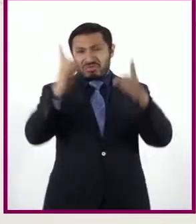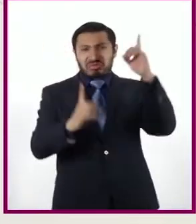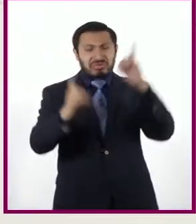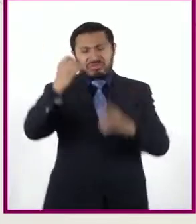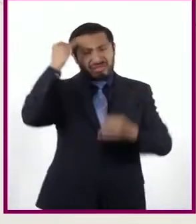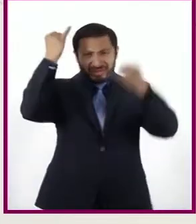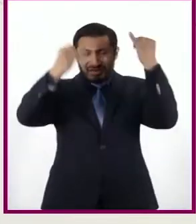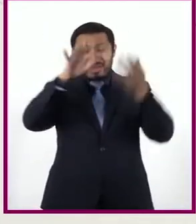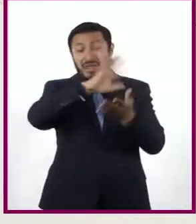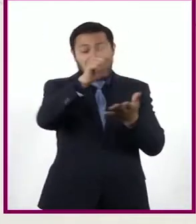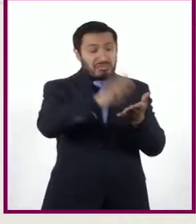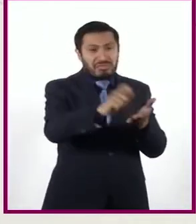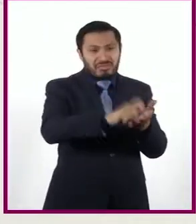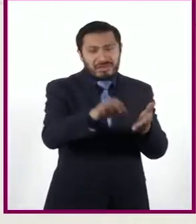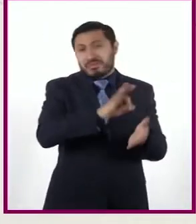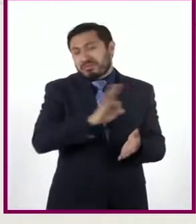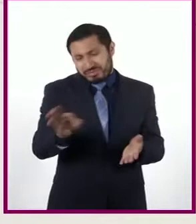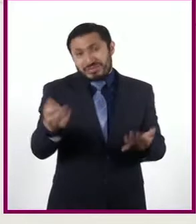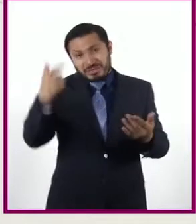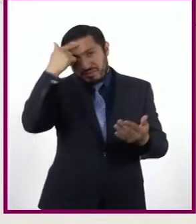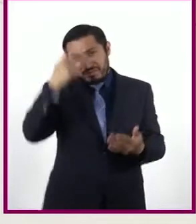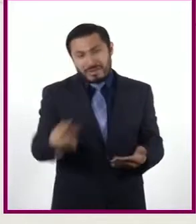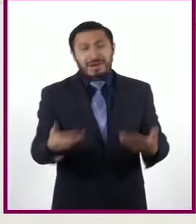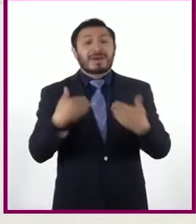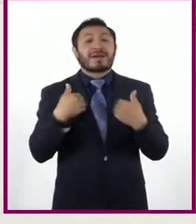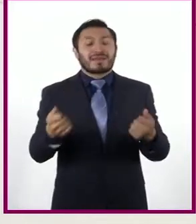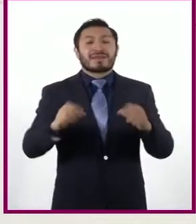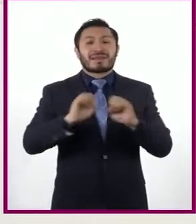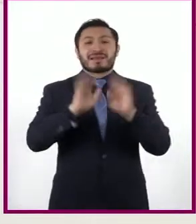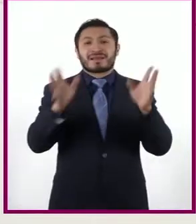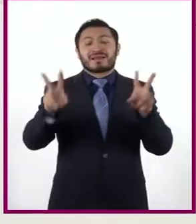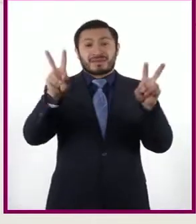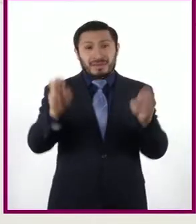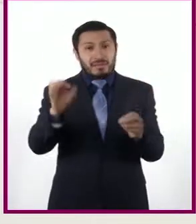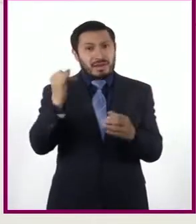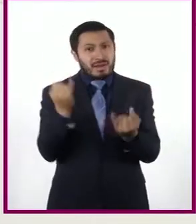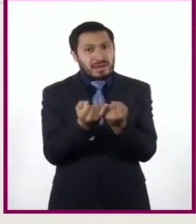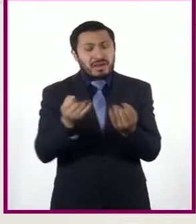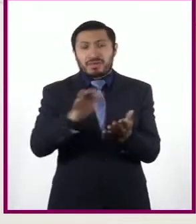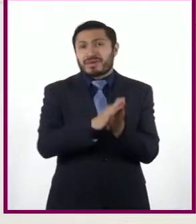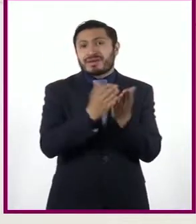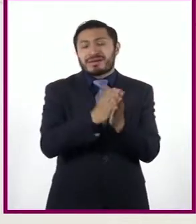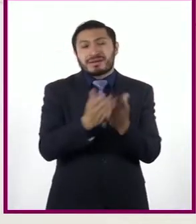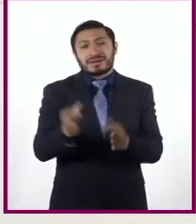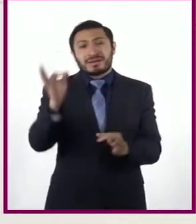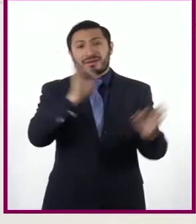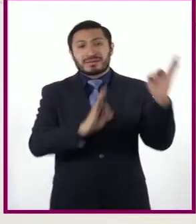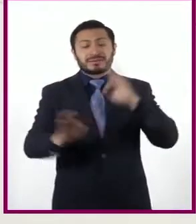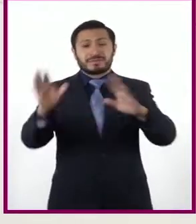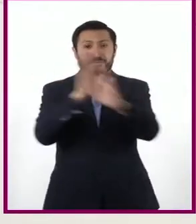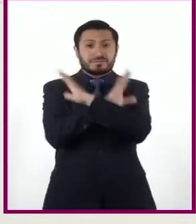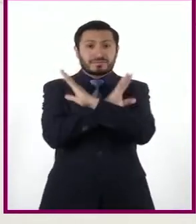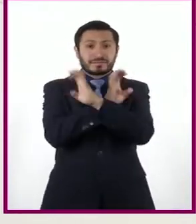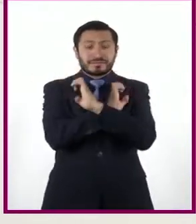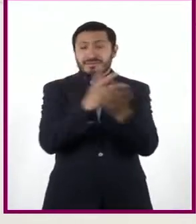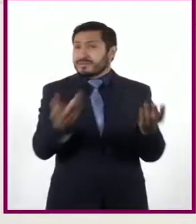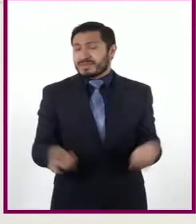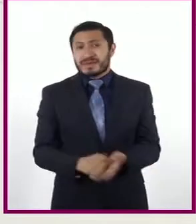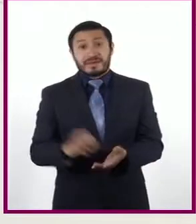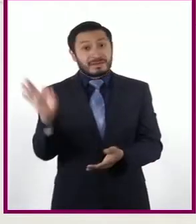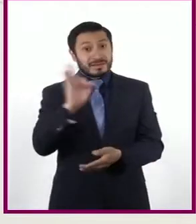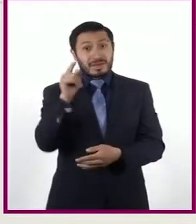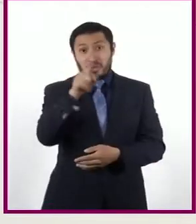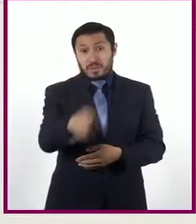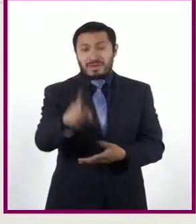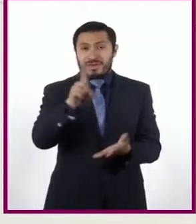para comprender el tema. También dispongan de su libro de texto de formación cívica y ética. Si tienen